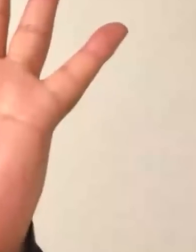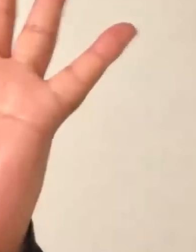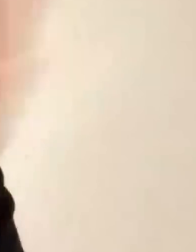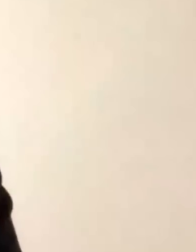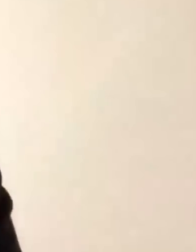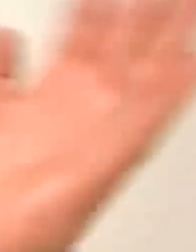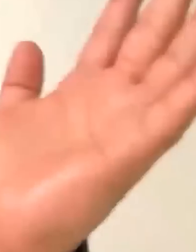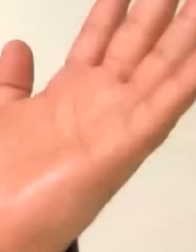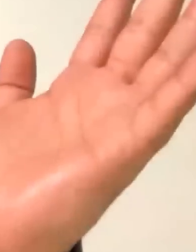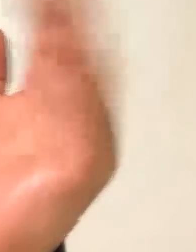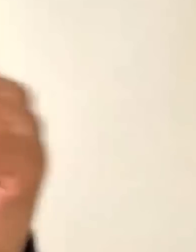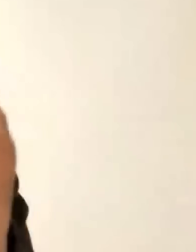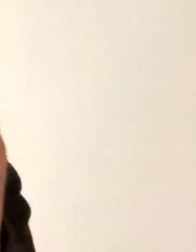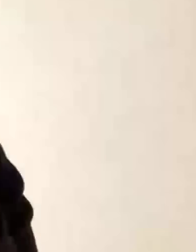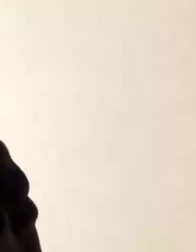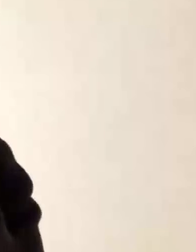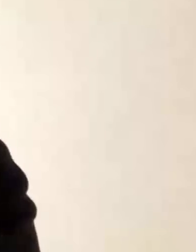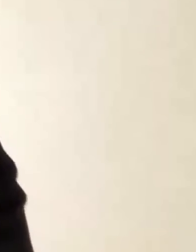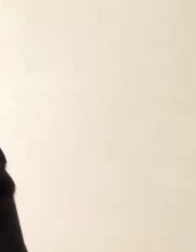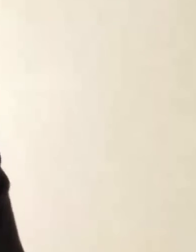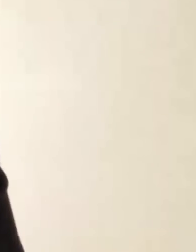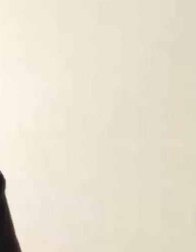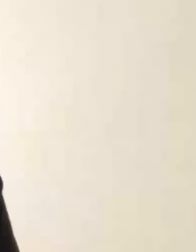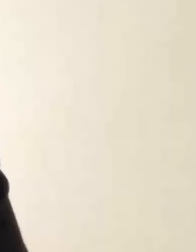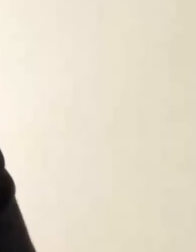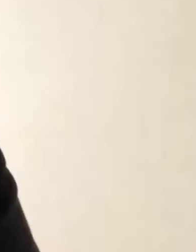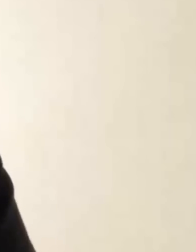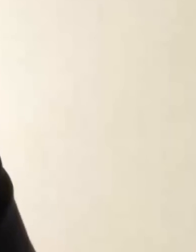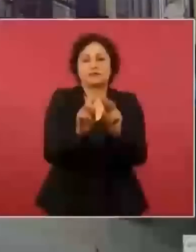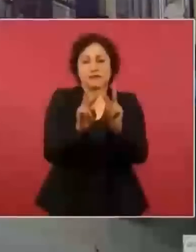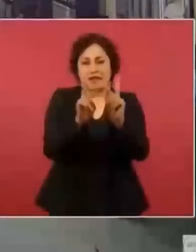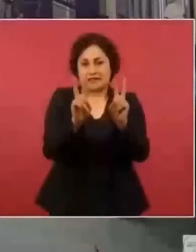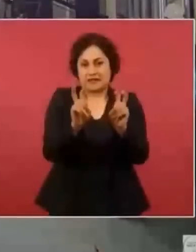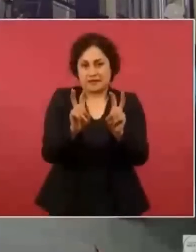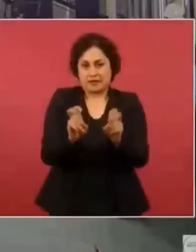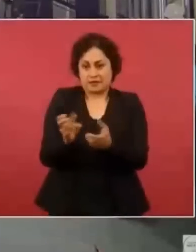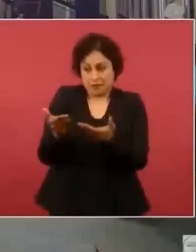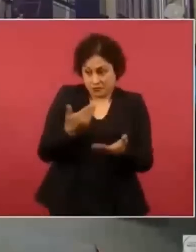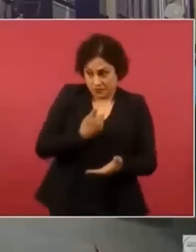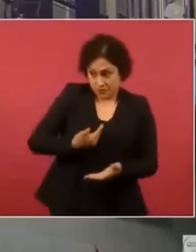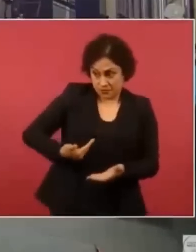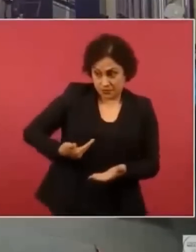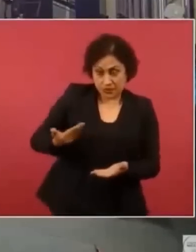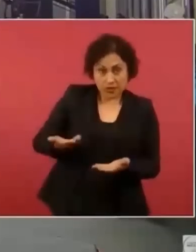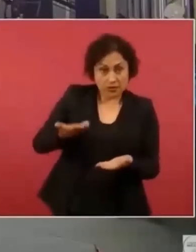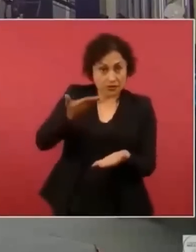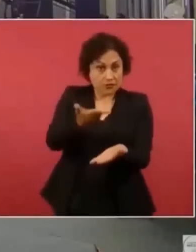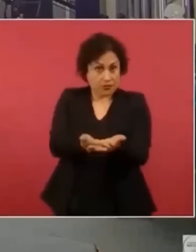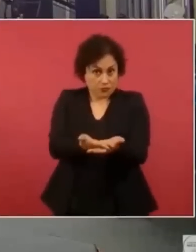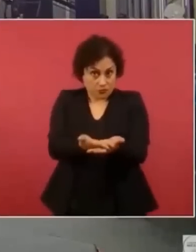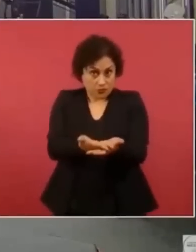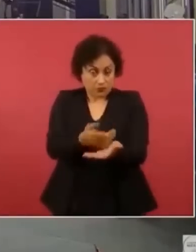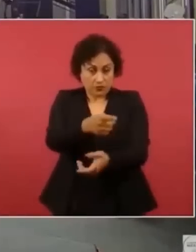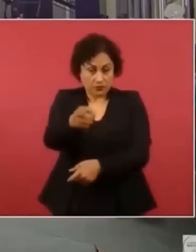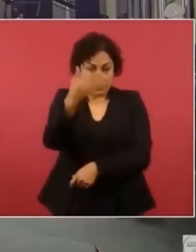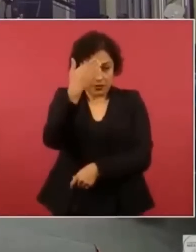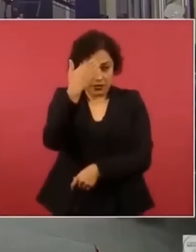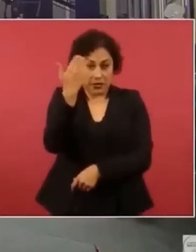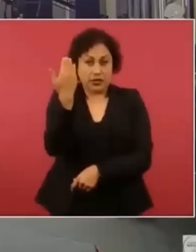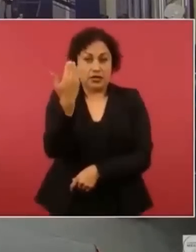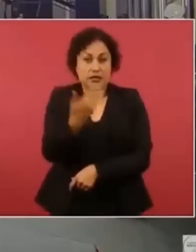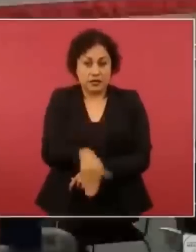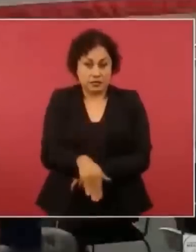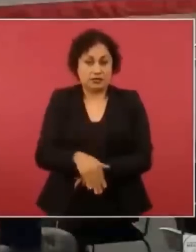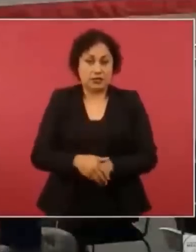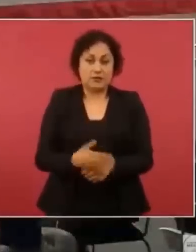también. ¿Para qué vamos a andar con rodeos? Escuche lo que dijo Pablo Gómez. Aquí, ustedes saben que la partida secreta hace un